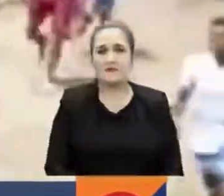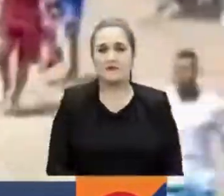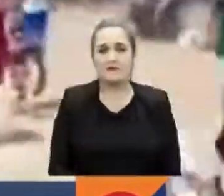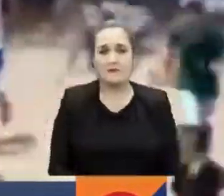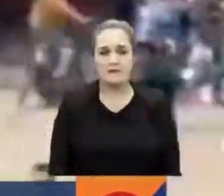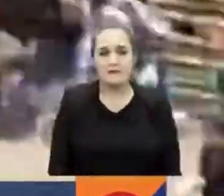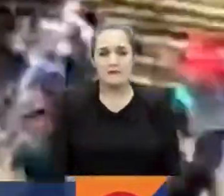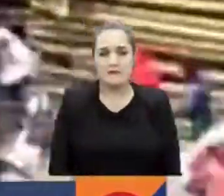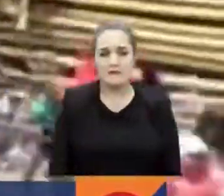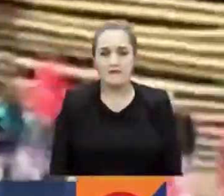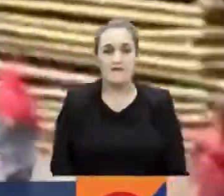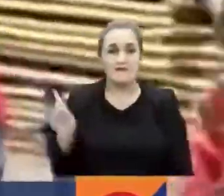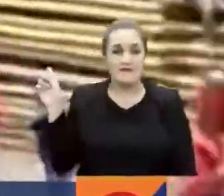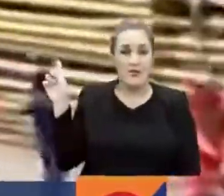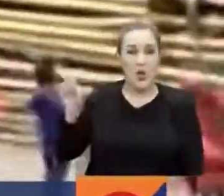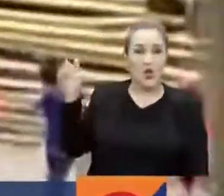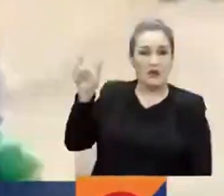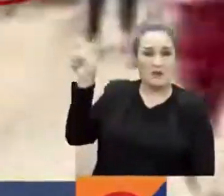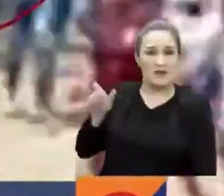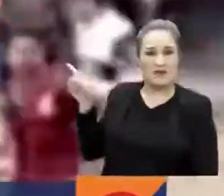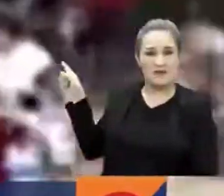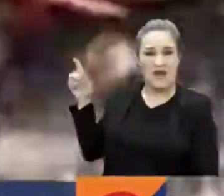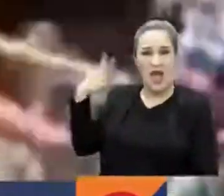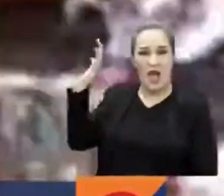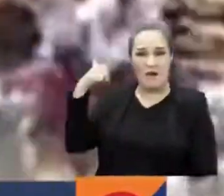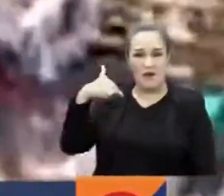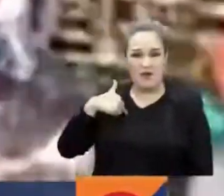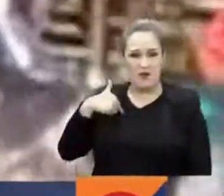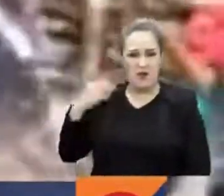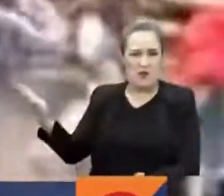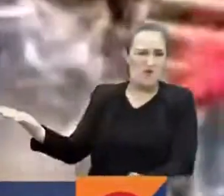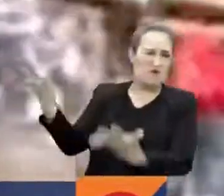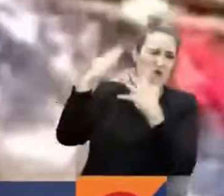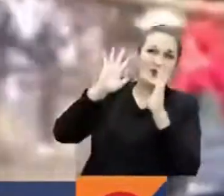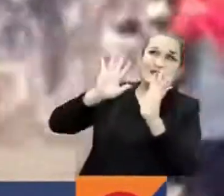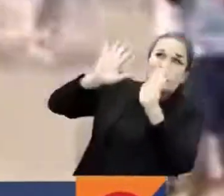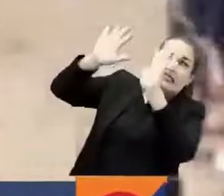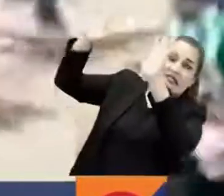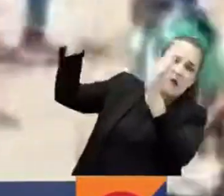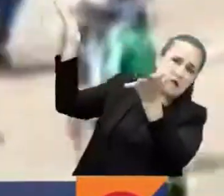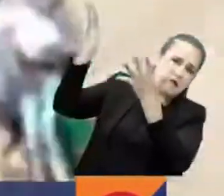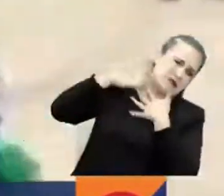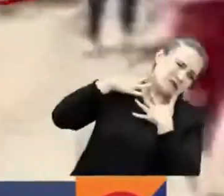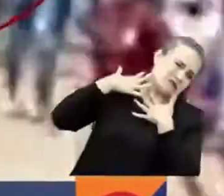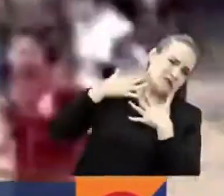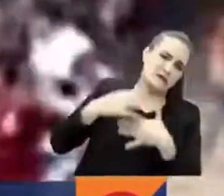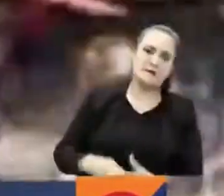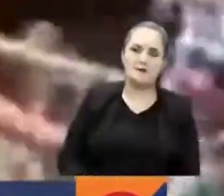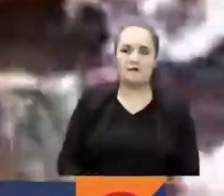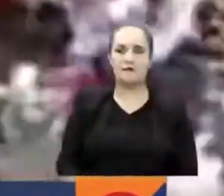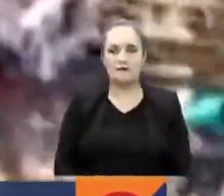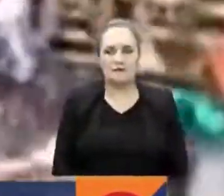Pero muy diferente fue la situación de este otro asistente. Alzó sus brazos, pero sucumbió ante el impacto.